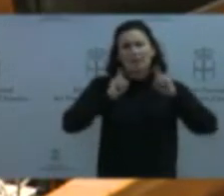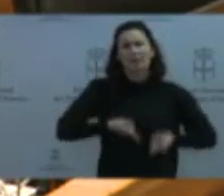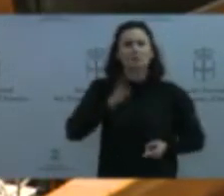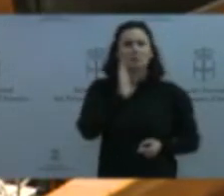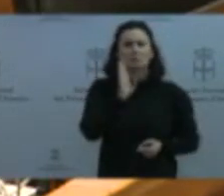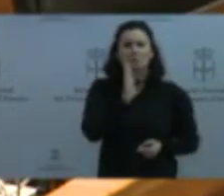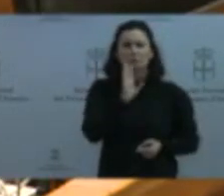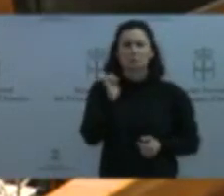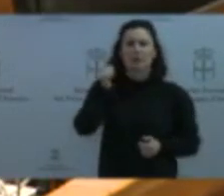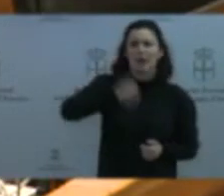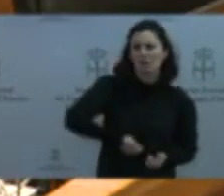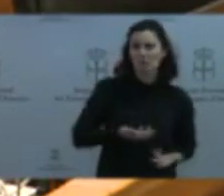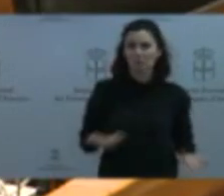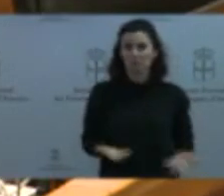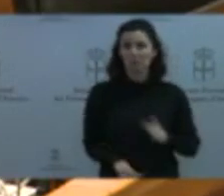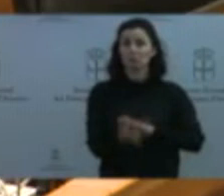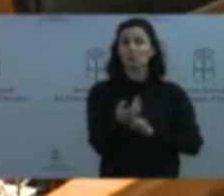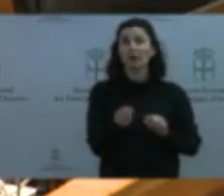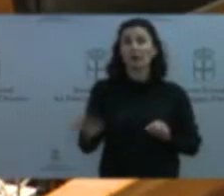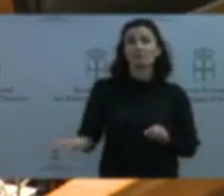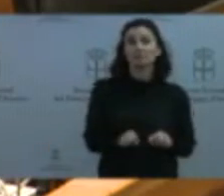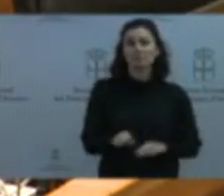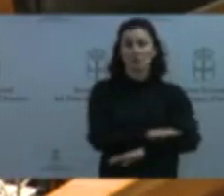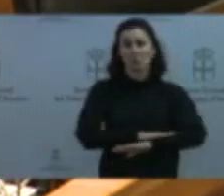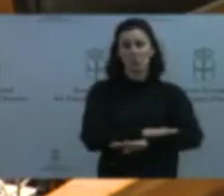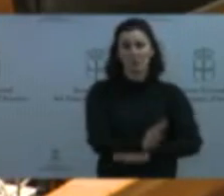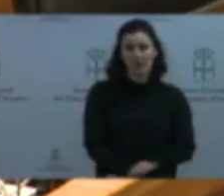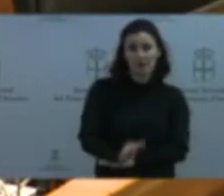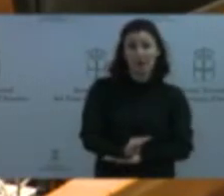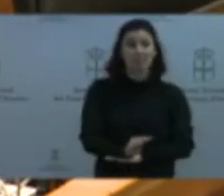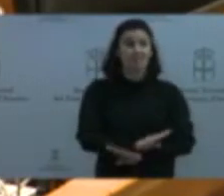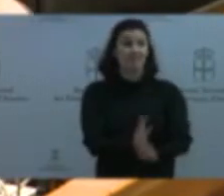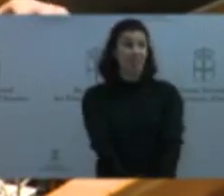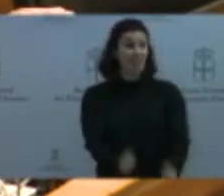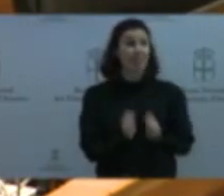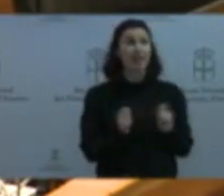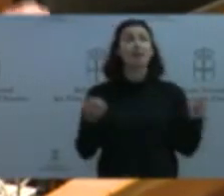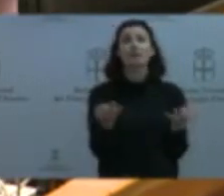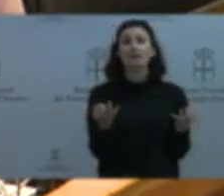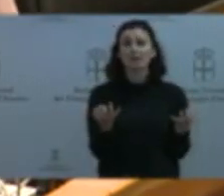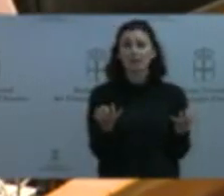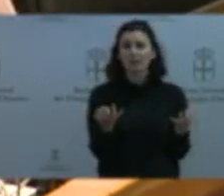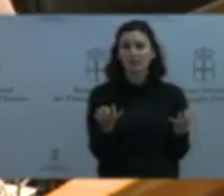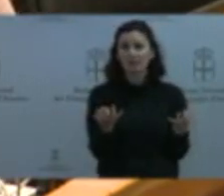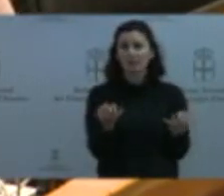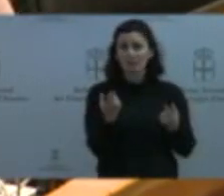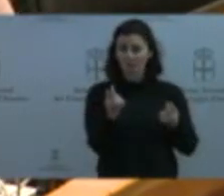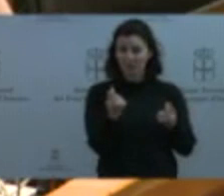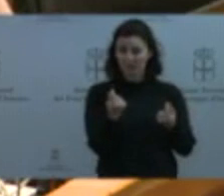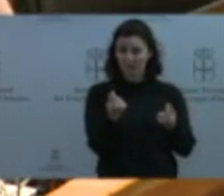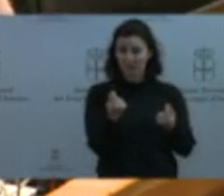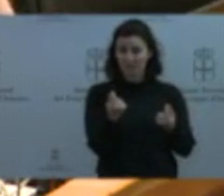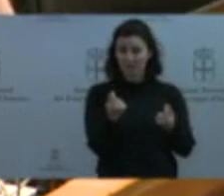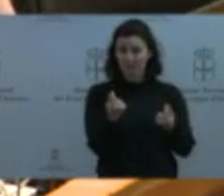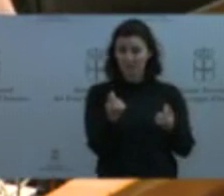sus gobiernos, porque eso supuso la desviación de muchos fondos públicos, de